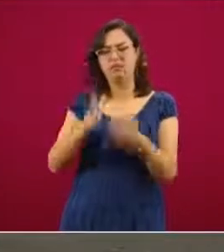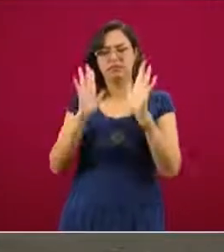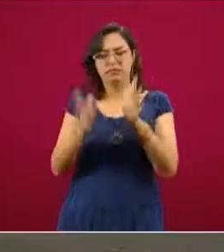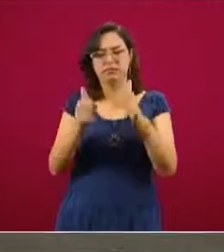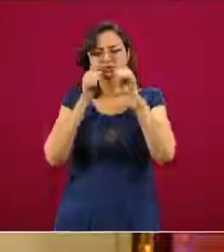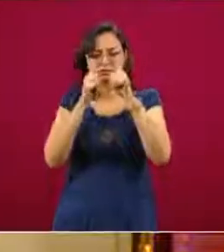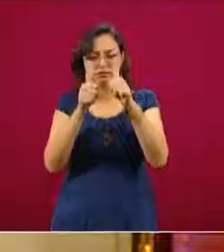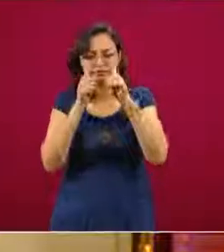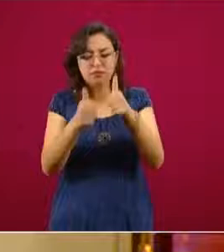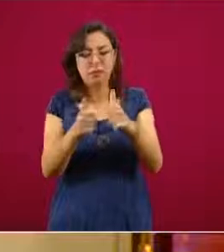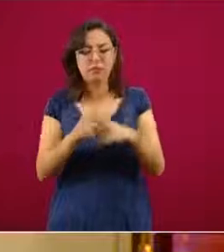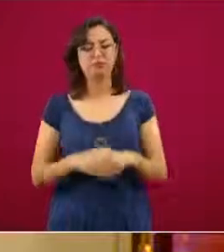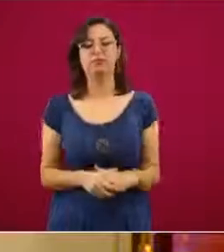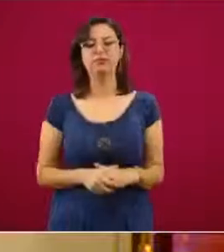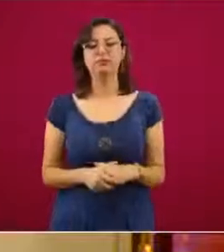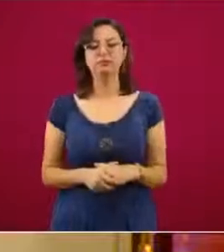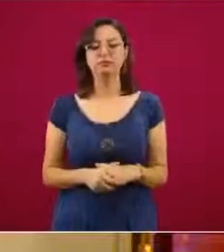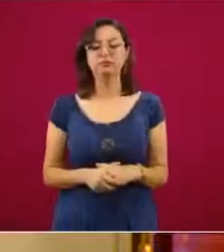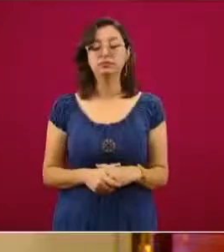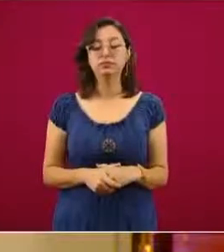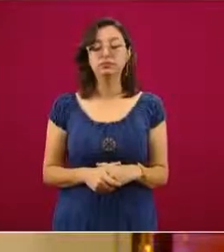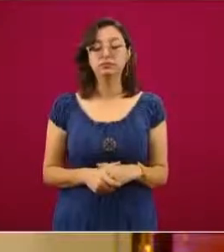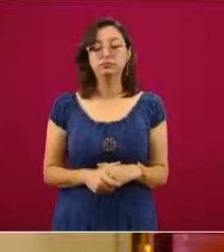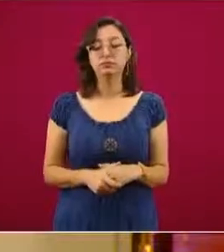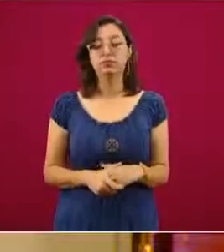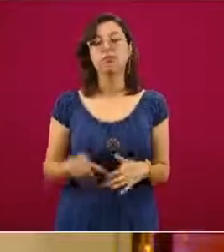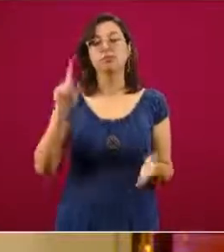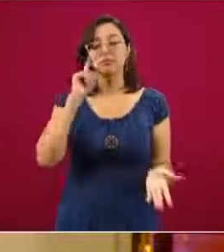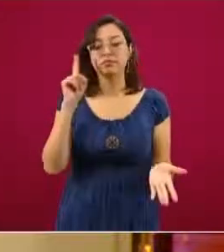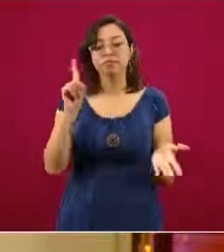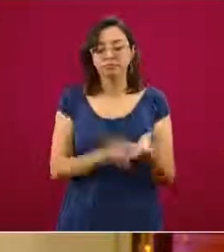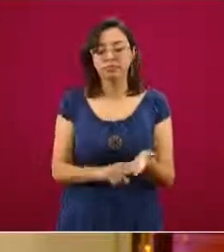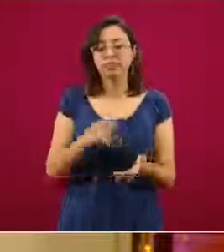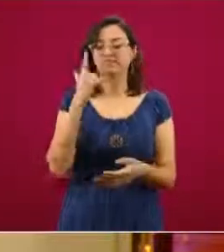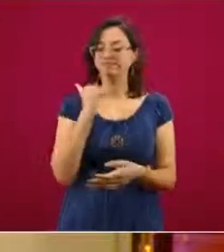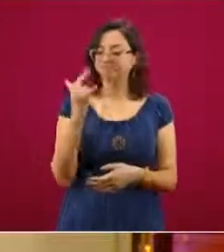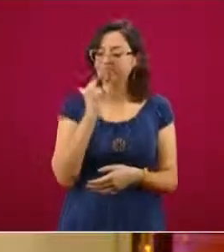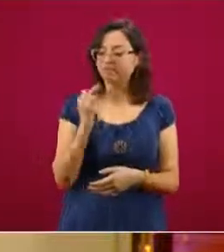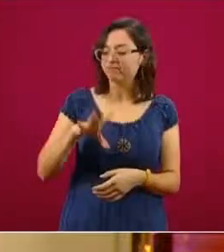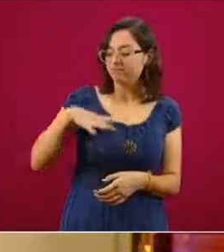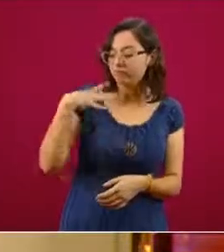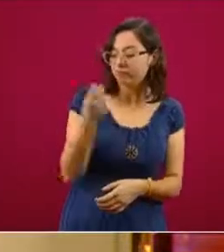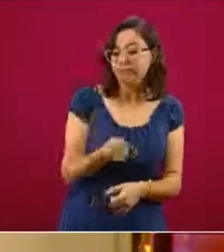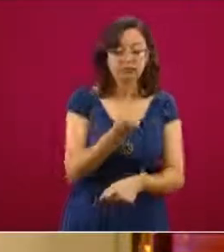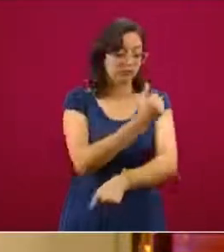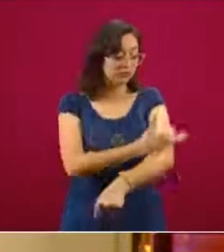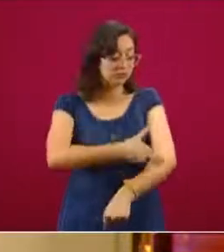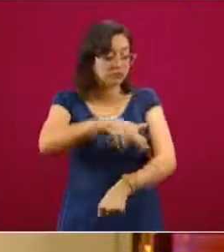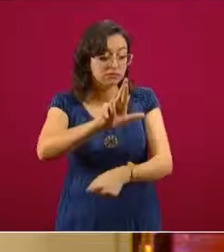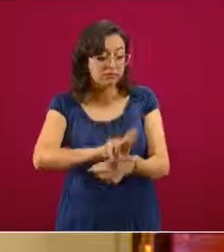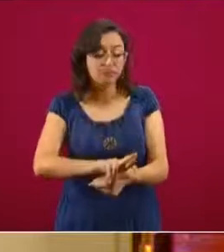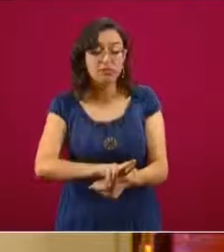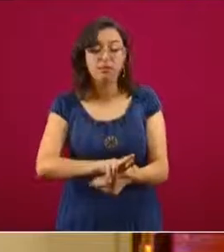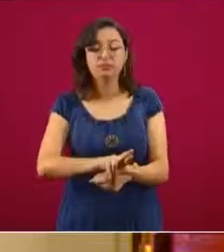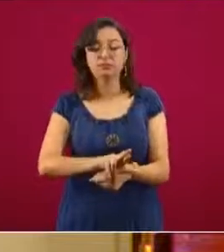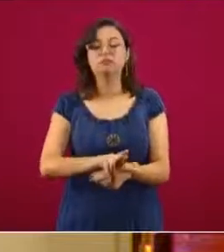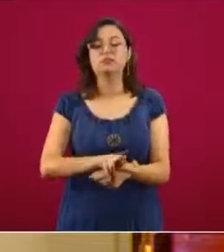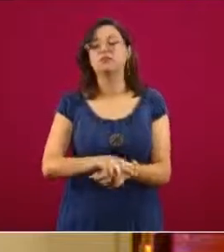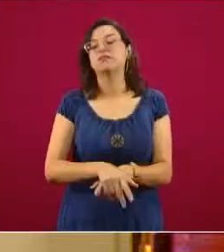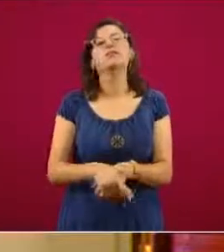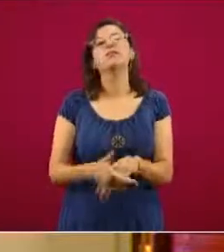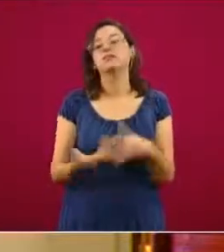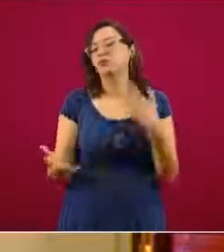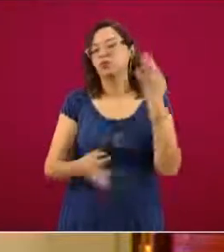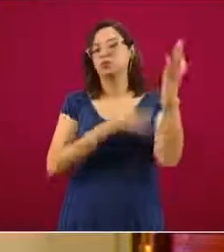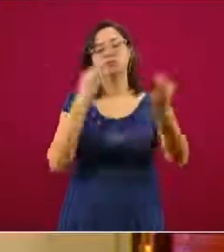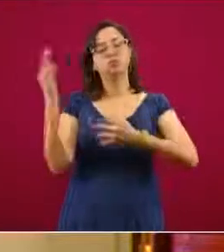estén esperando. Creo que este esfuerzo de coordinación es de las mejores